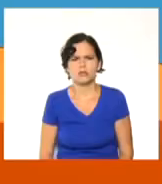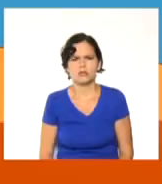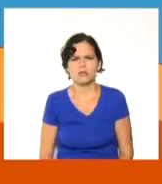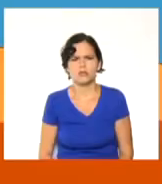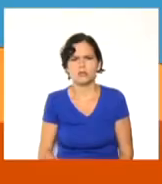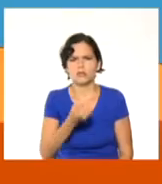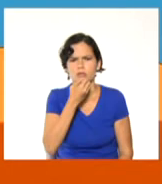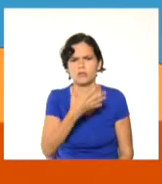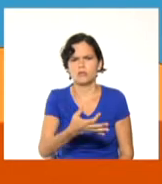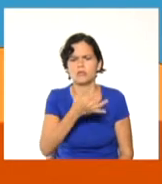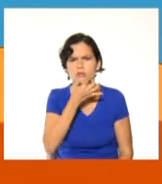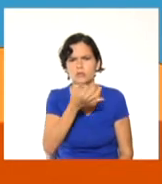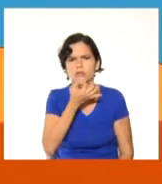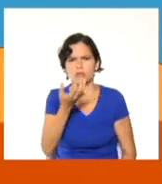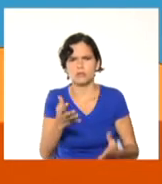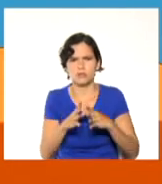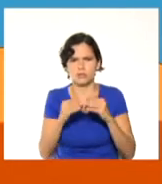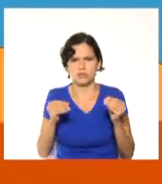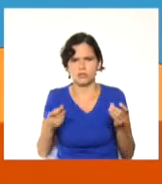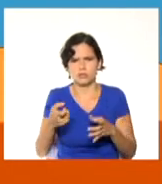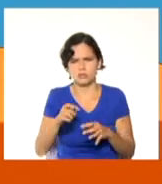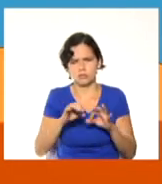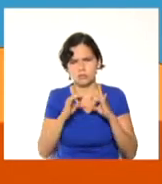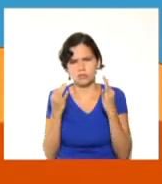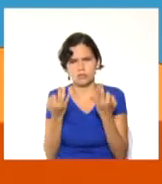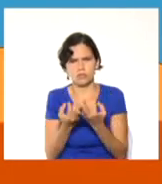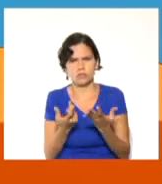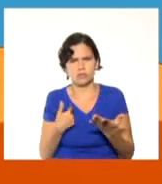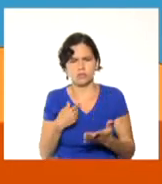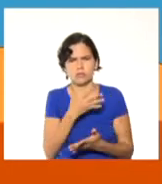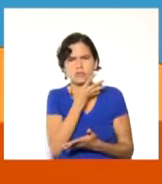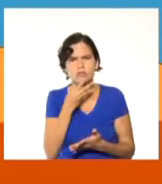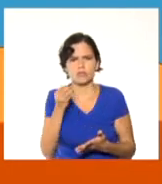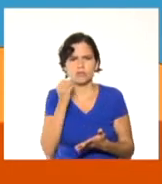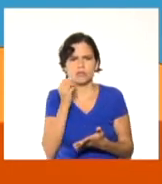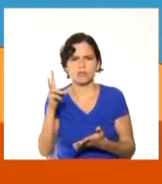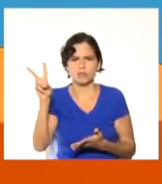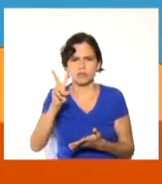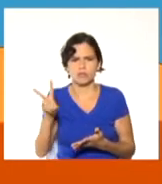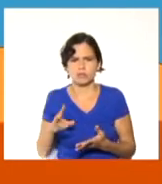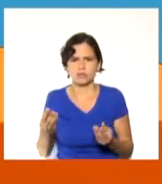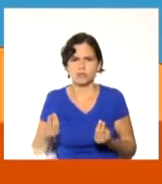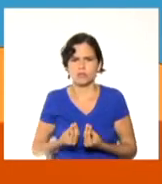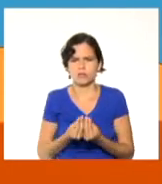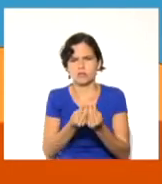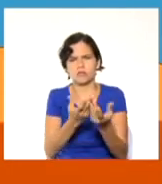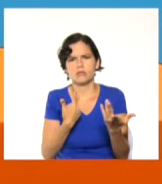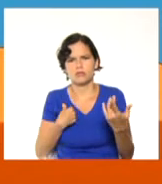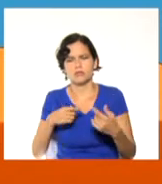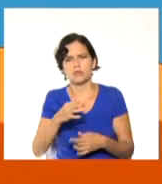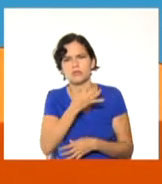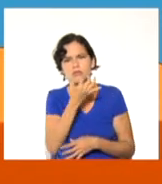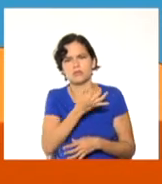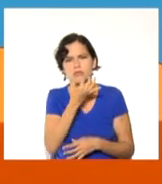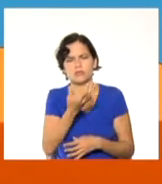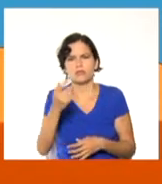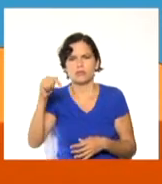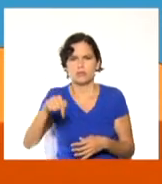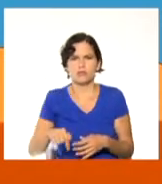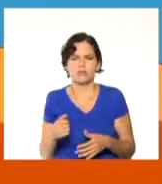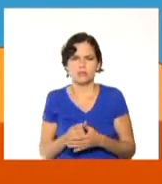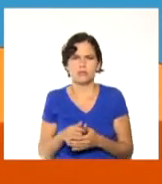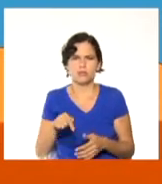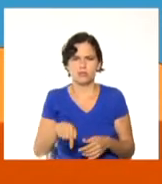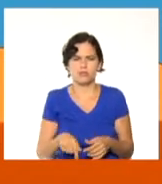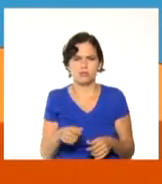Muy buenas tardes a toda nuestra familia y juventud venezolana que nos acompaña en la tarde de hoy.